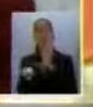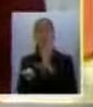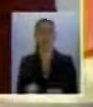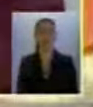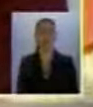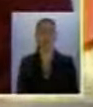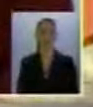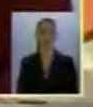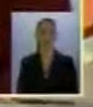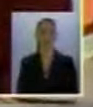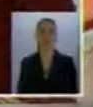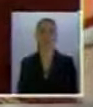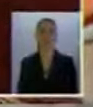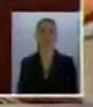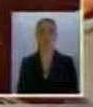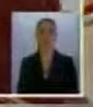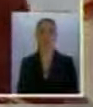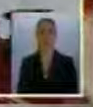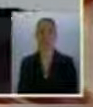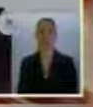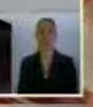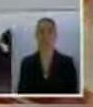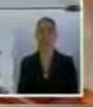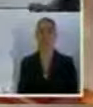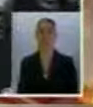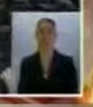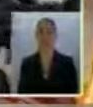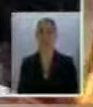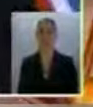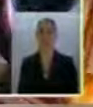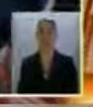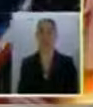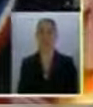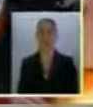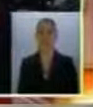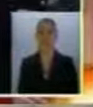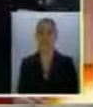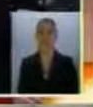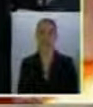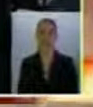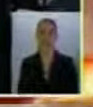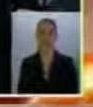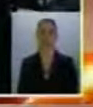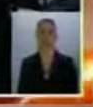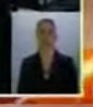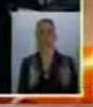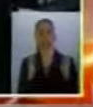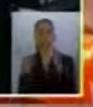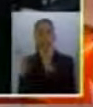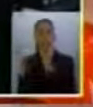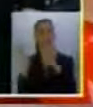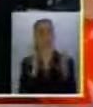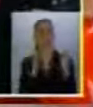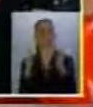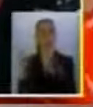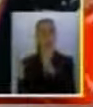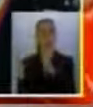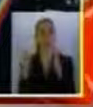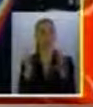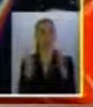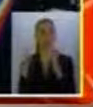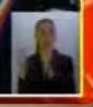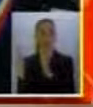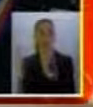a la alza de impuestos. También habría que ver cuál es la posición de las centrales empresariales